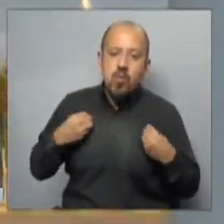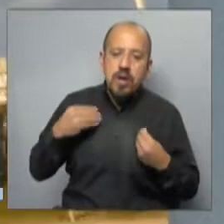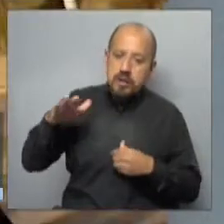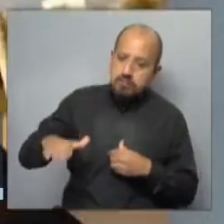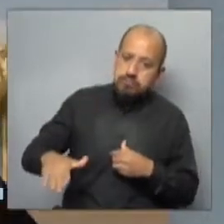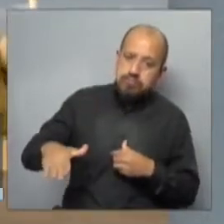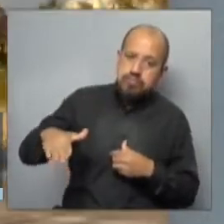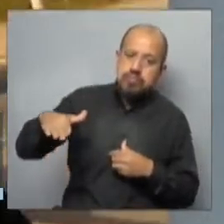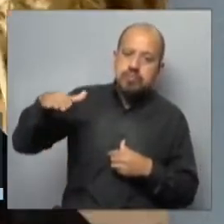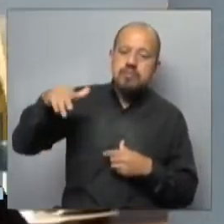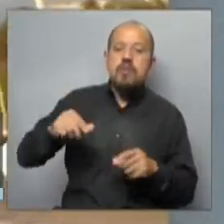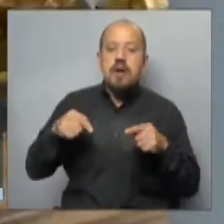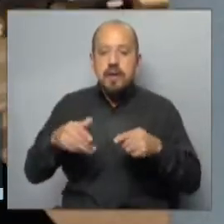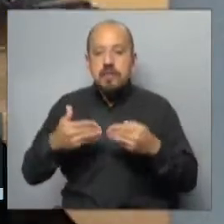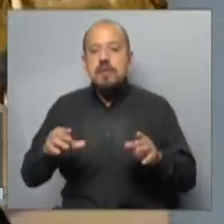chiquitito